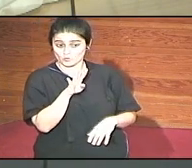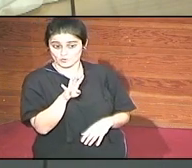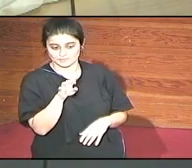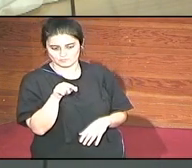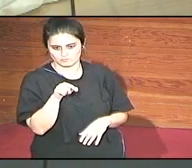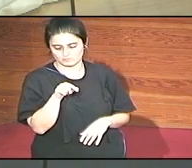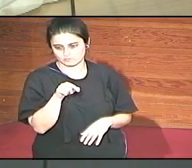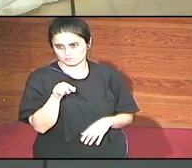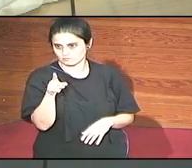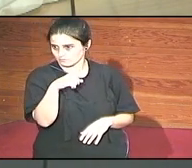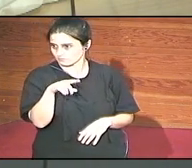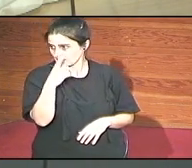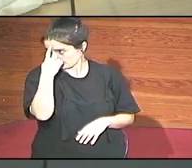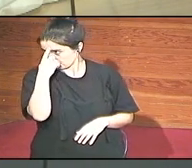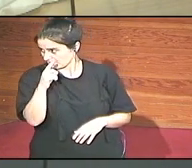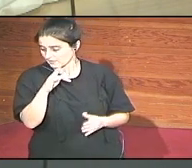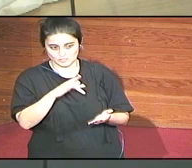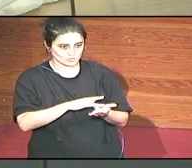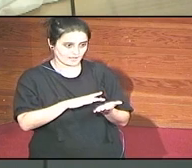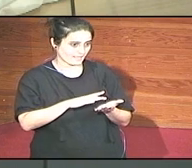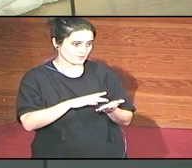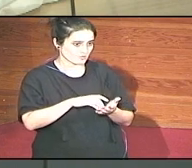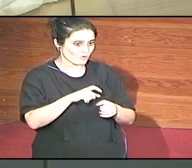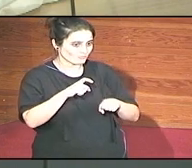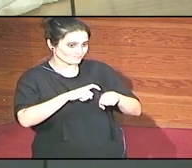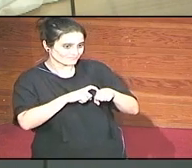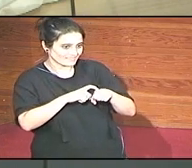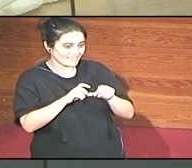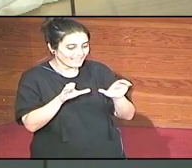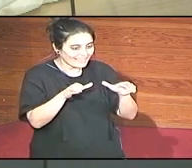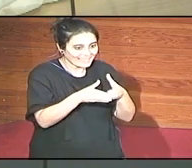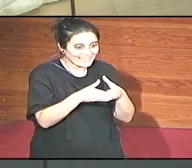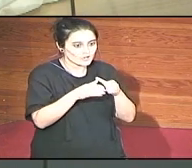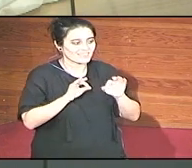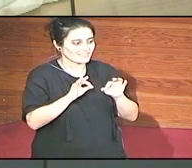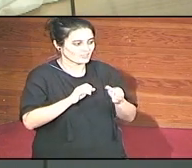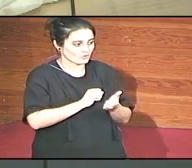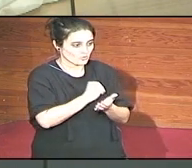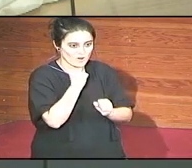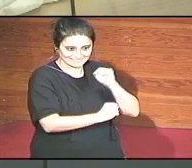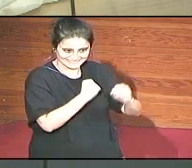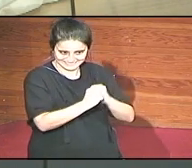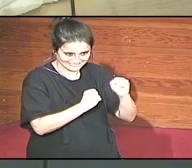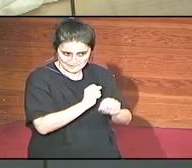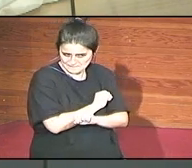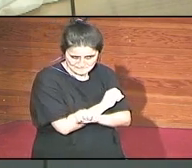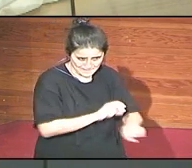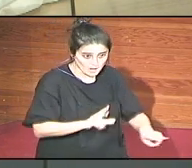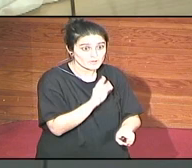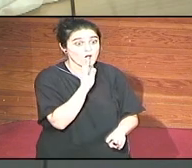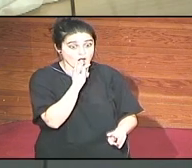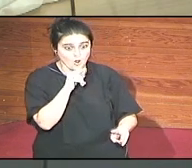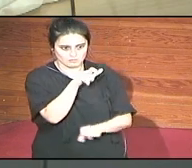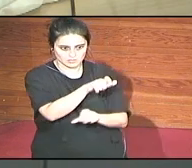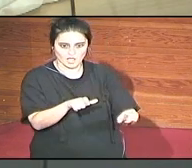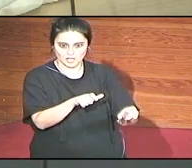todos lo sabéis los peores conocidos de la historia y ahora es un país en los que la gente convive en paz también tiene